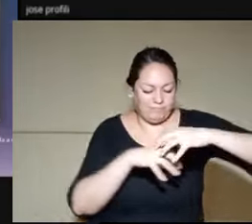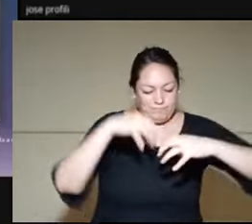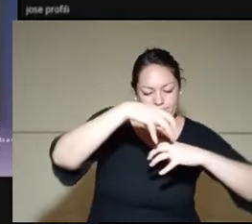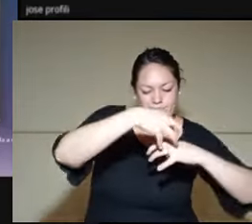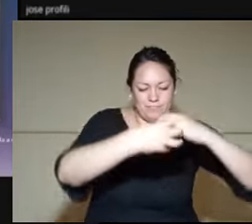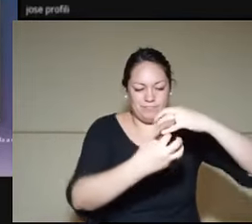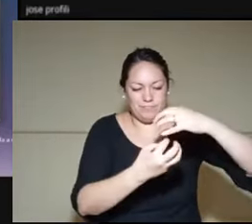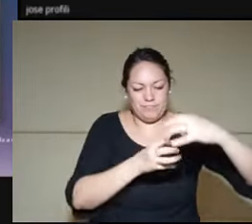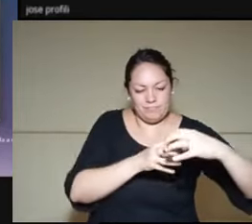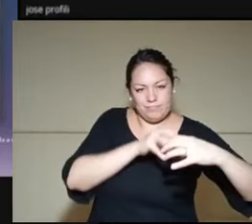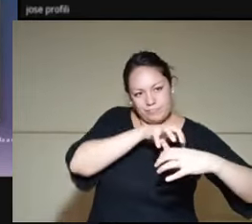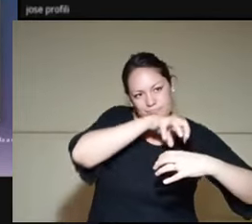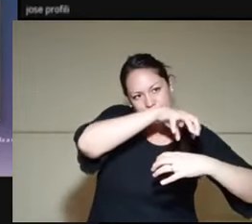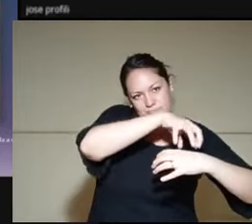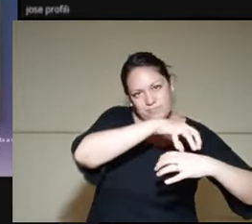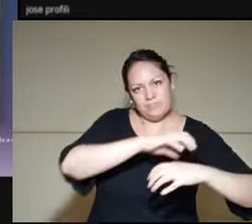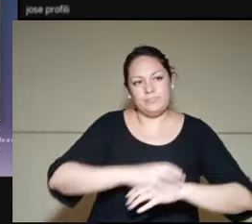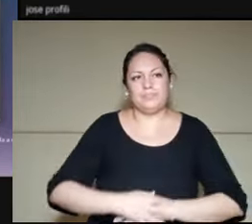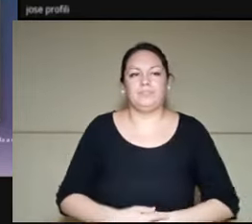lóbulo temporal.